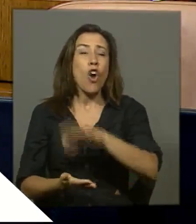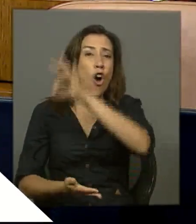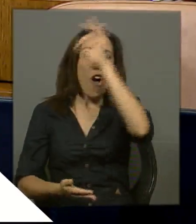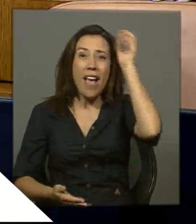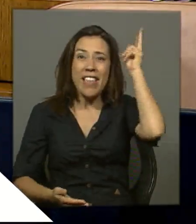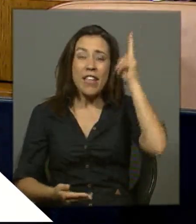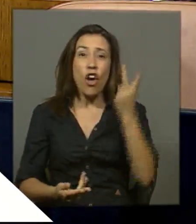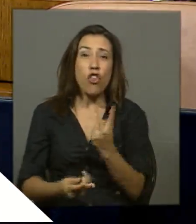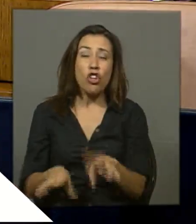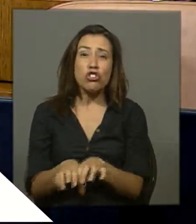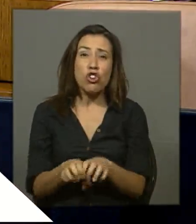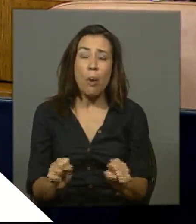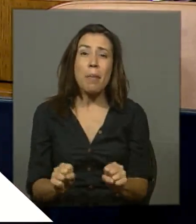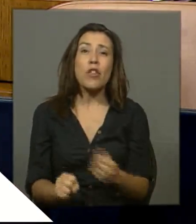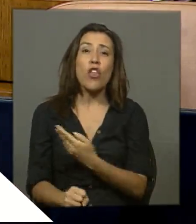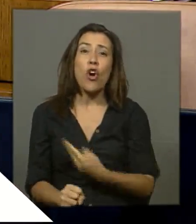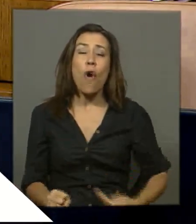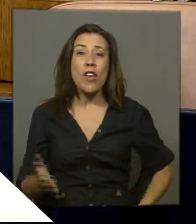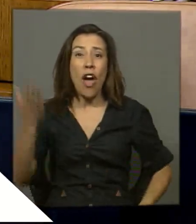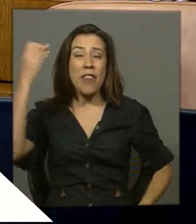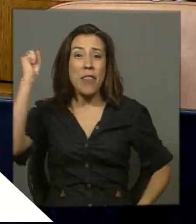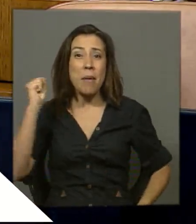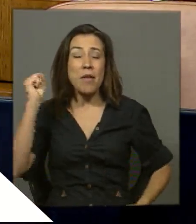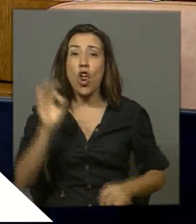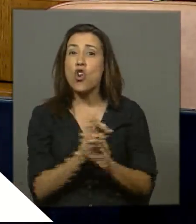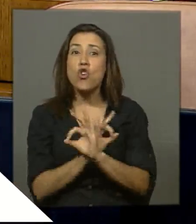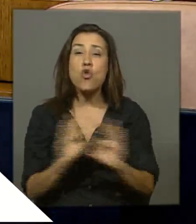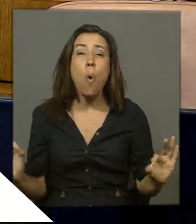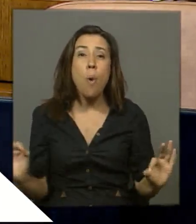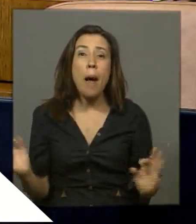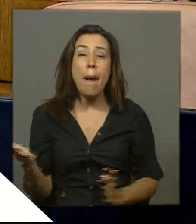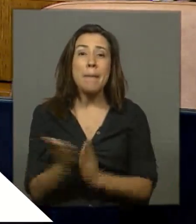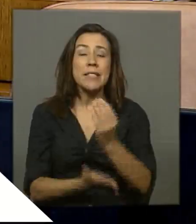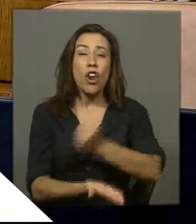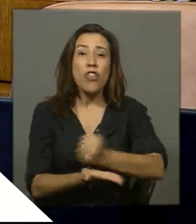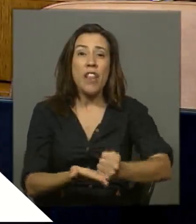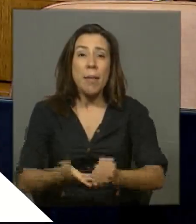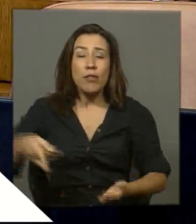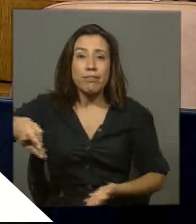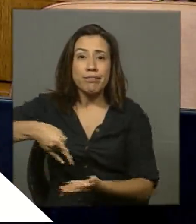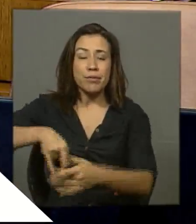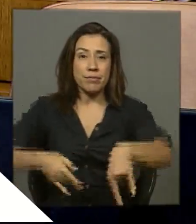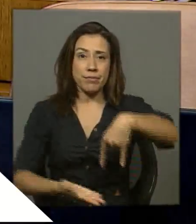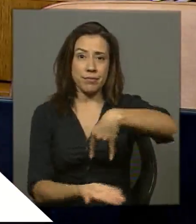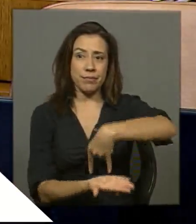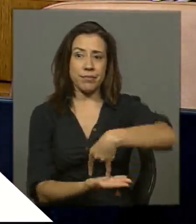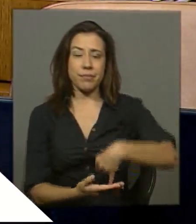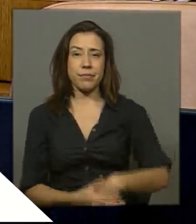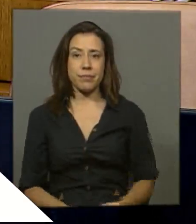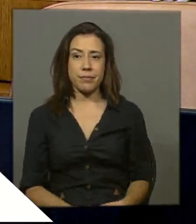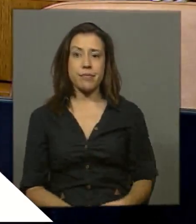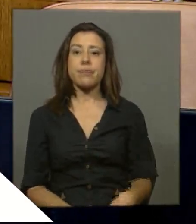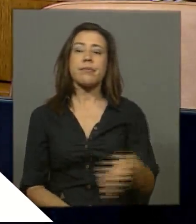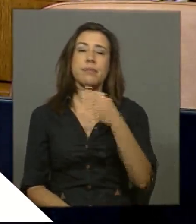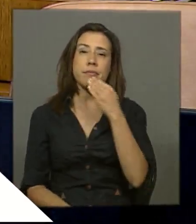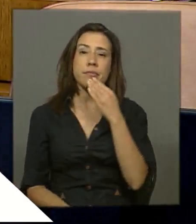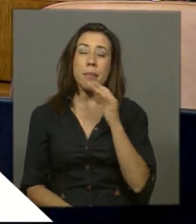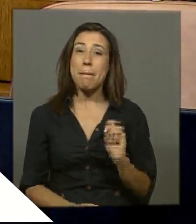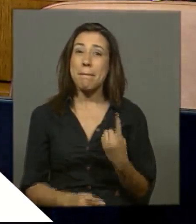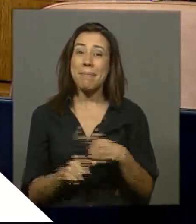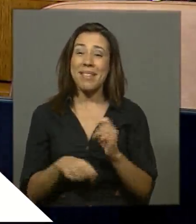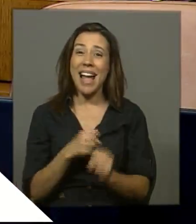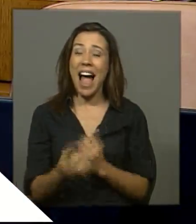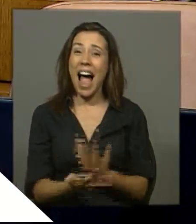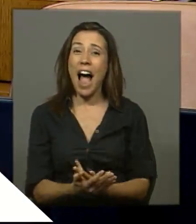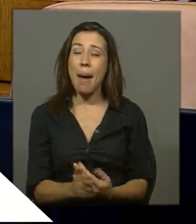ambos comprometidos en el gobierno de Sebastián Piñera que nunca entraron a tramitación en este congreso presidente además por primera vez este año